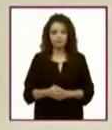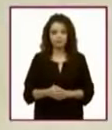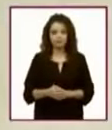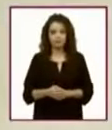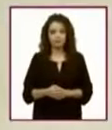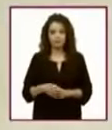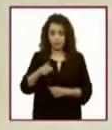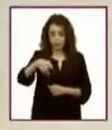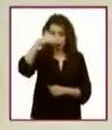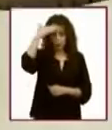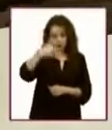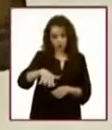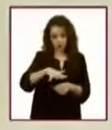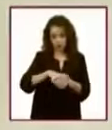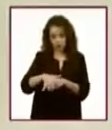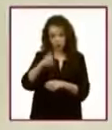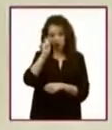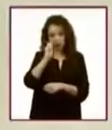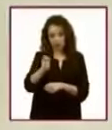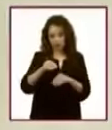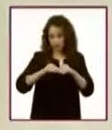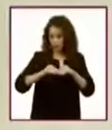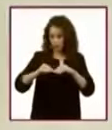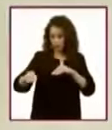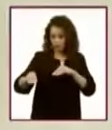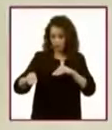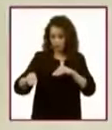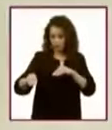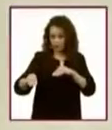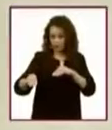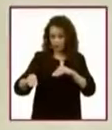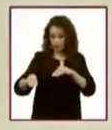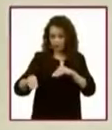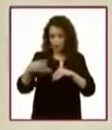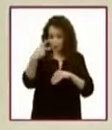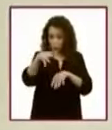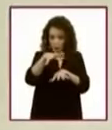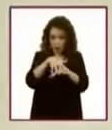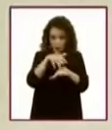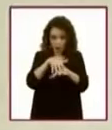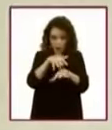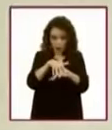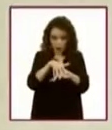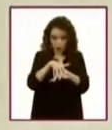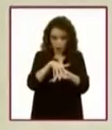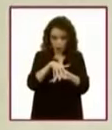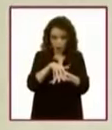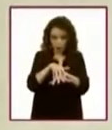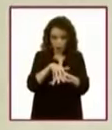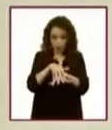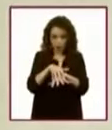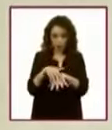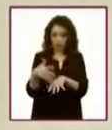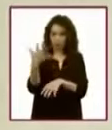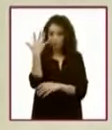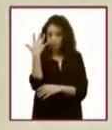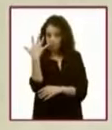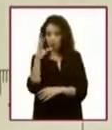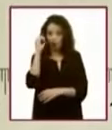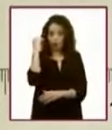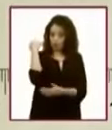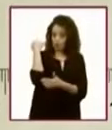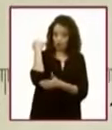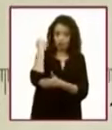¿Conoces cuál es la longitud de un paso largo tuyo? ¿De tu pie, de tu cuarta o de tu codo?